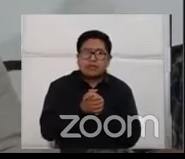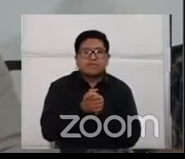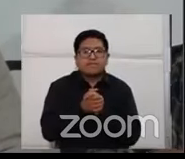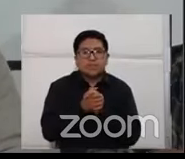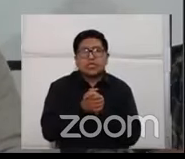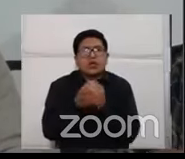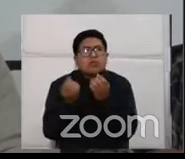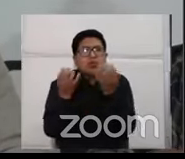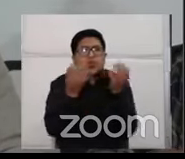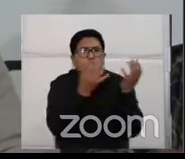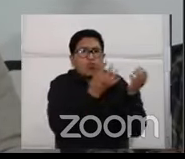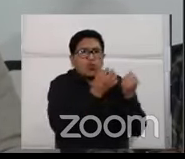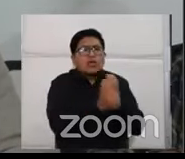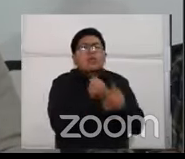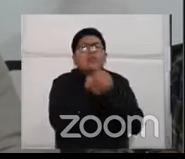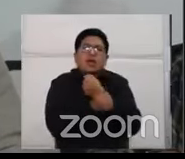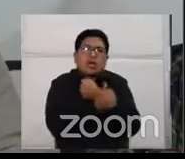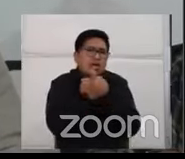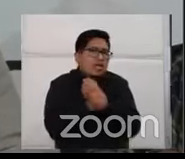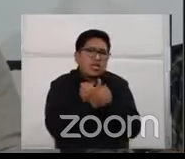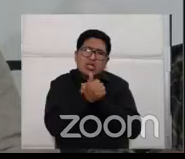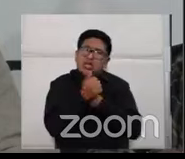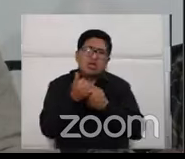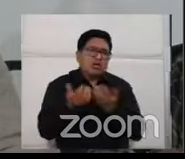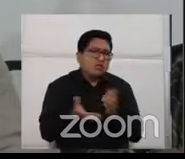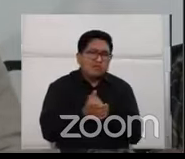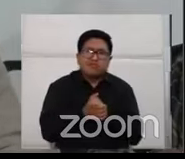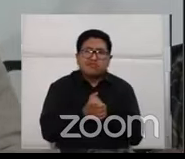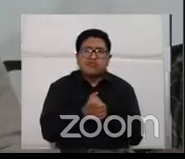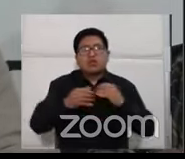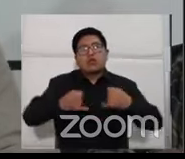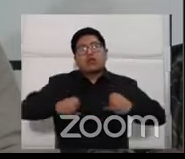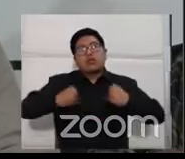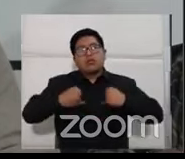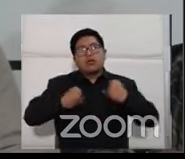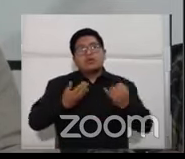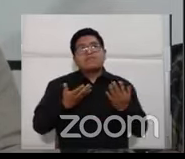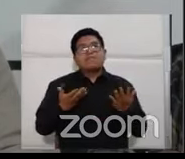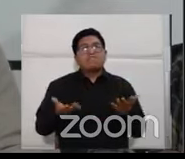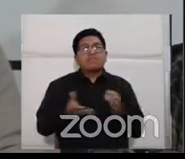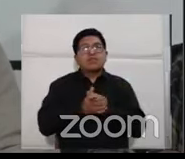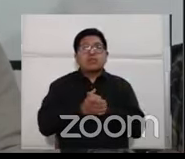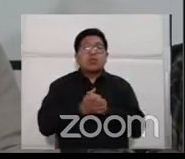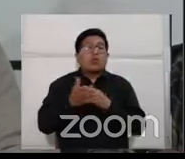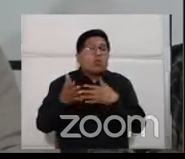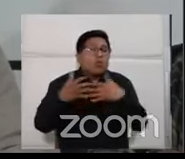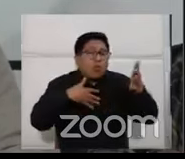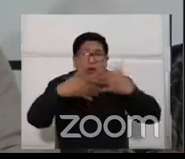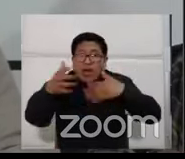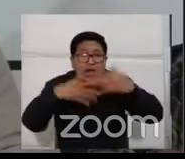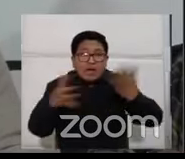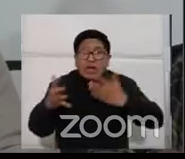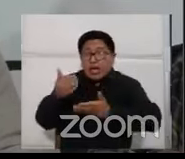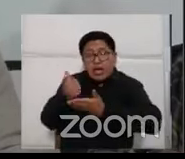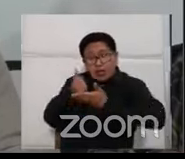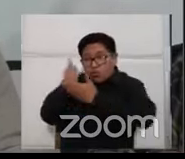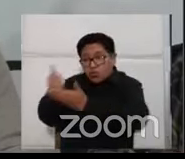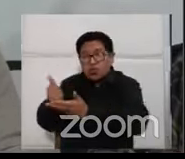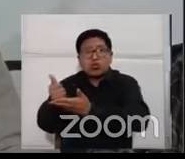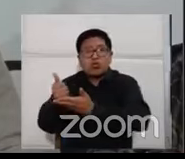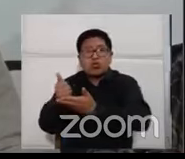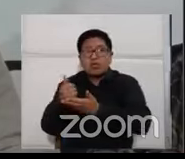inseguridad que viven los jóvenes y ya pues por qué cualquier ayuda que nosotros podamos dar tal vez no sea tan